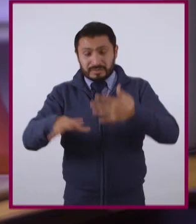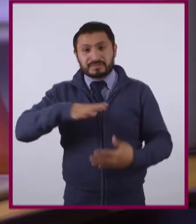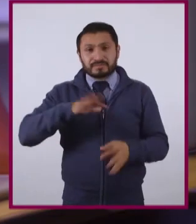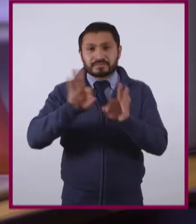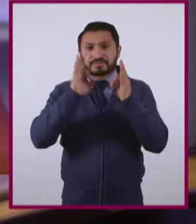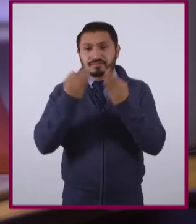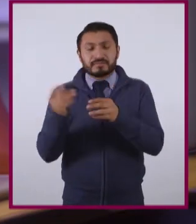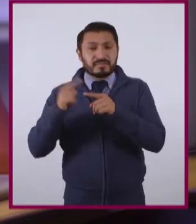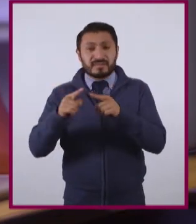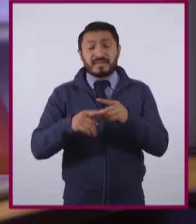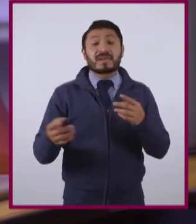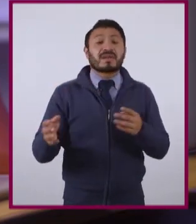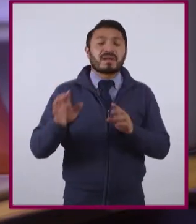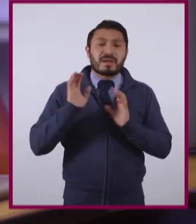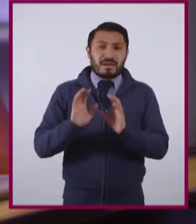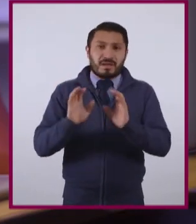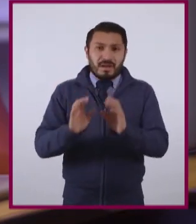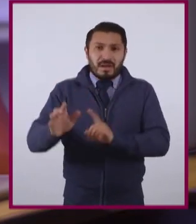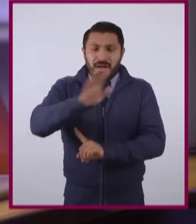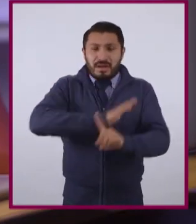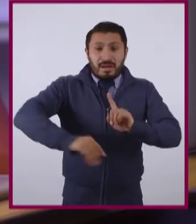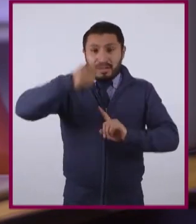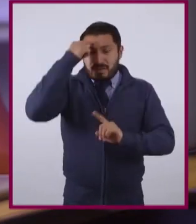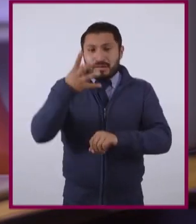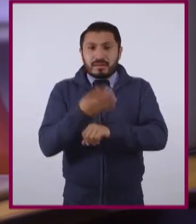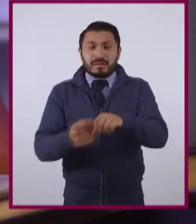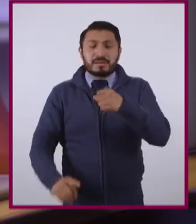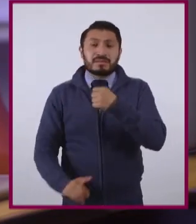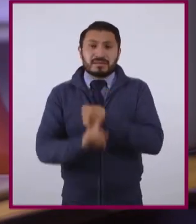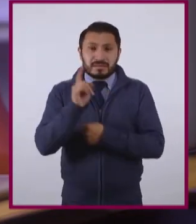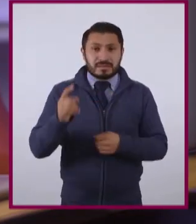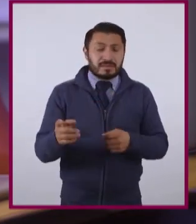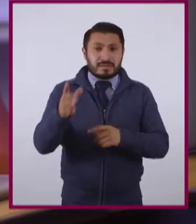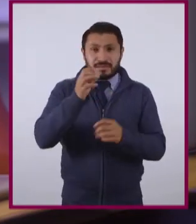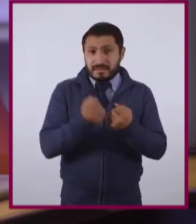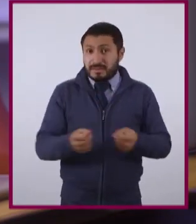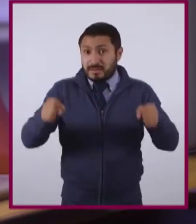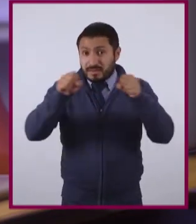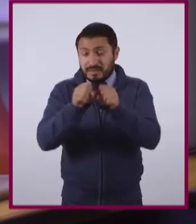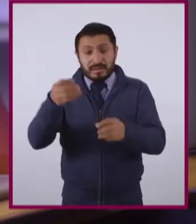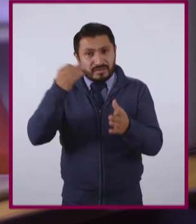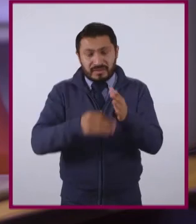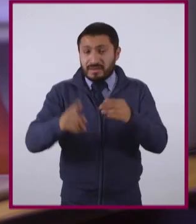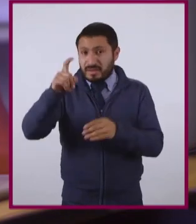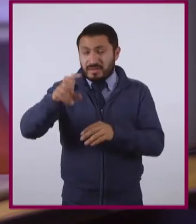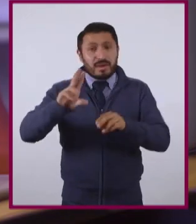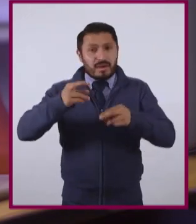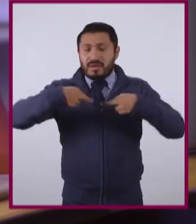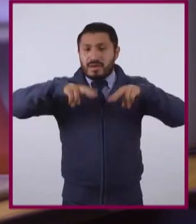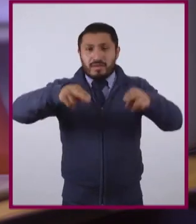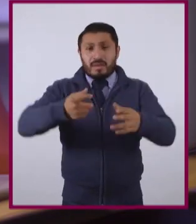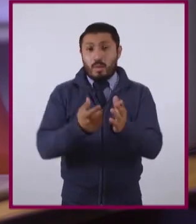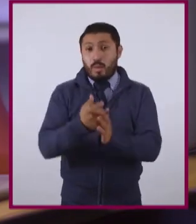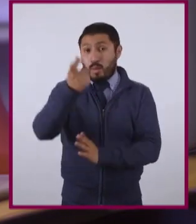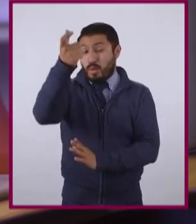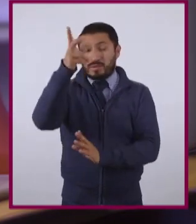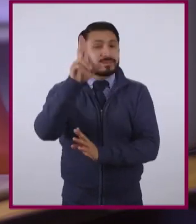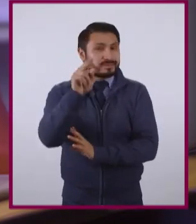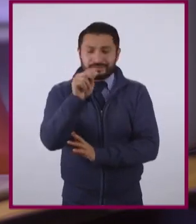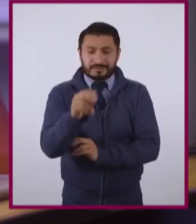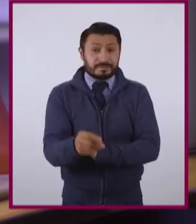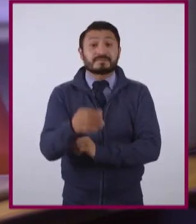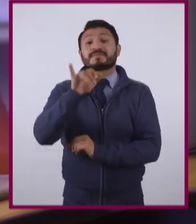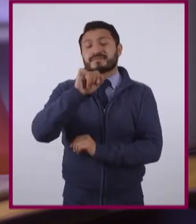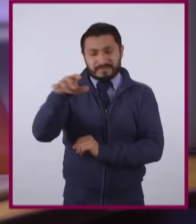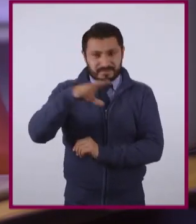ecológicas que contribuyen a solucionar problemas en la sociedad como la falta de agua y además no representan un gasto grande para las familias y sí